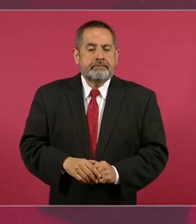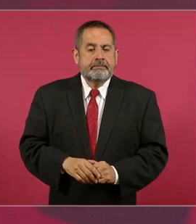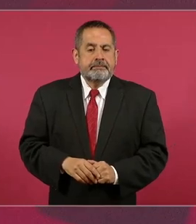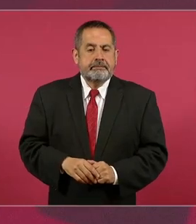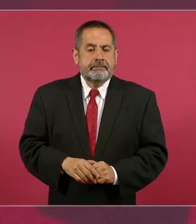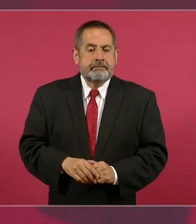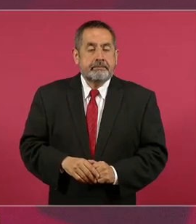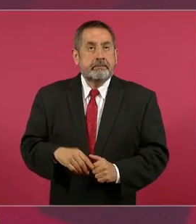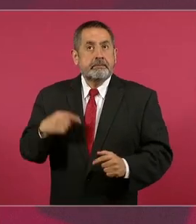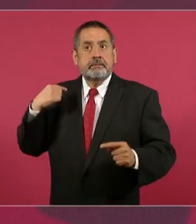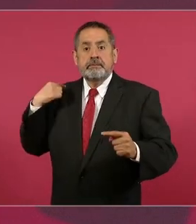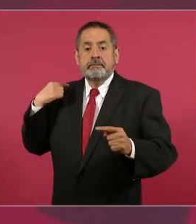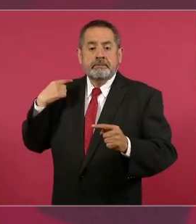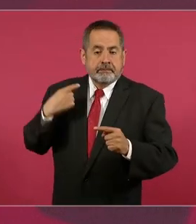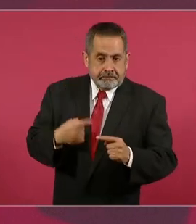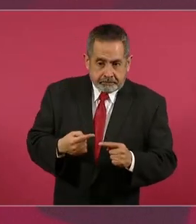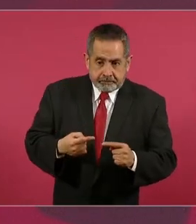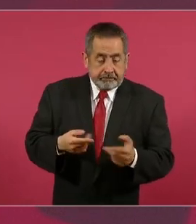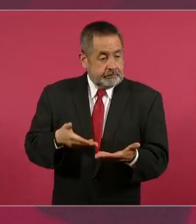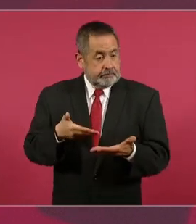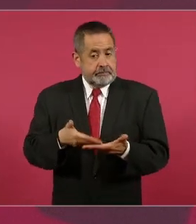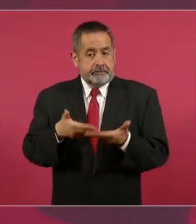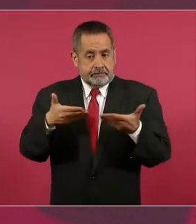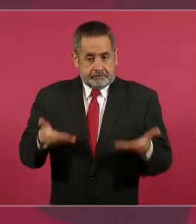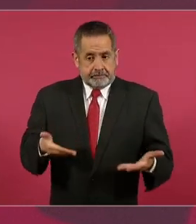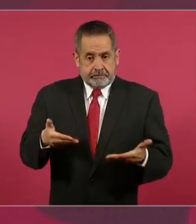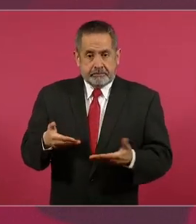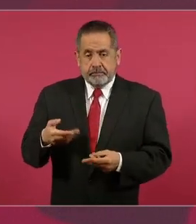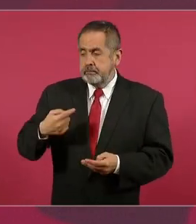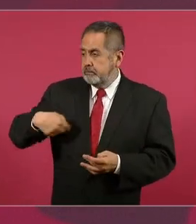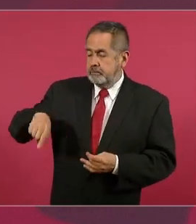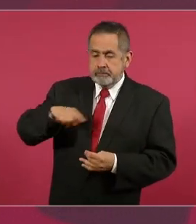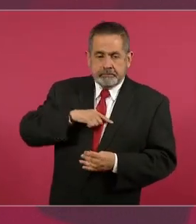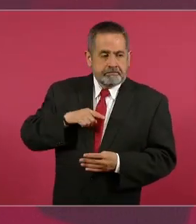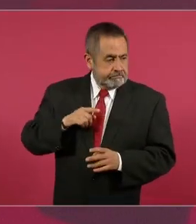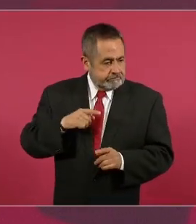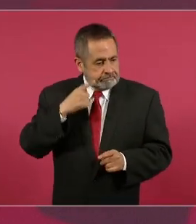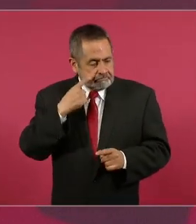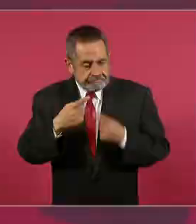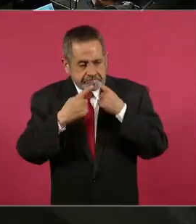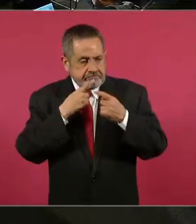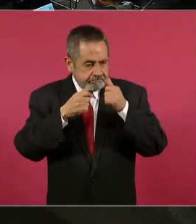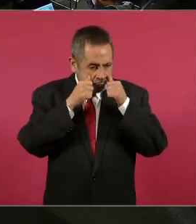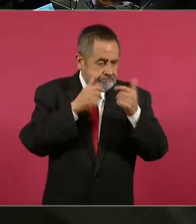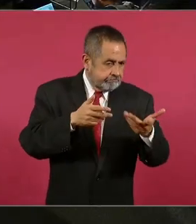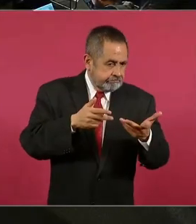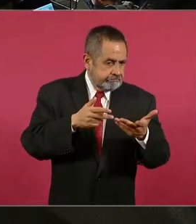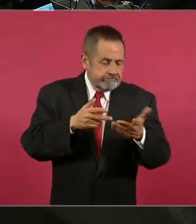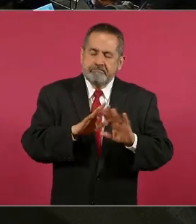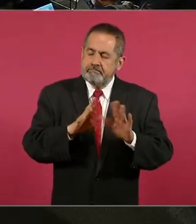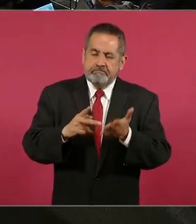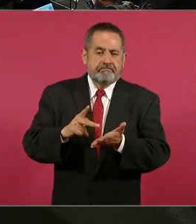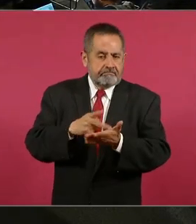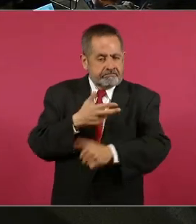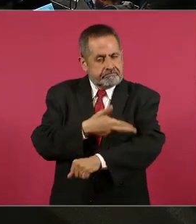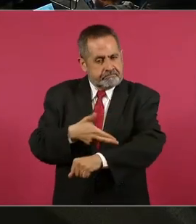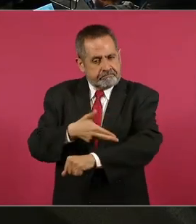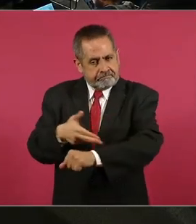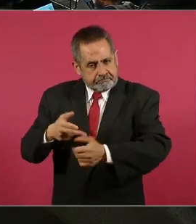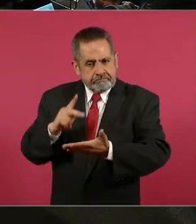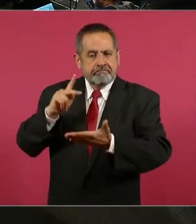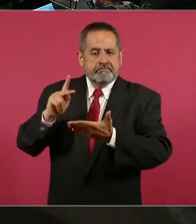hasta ahora que va de nuevo a volar